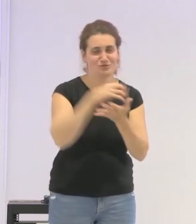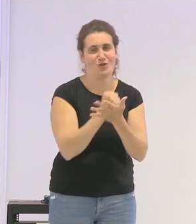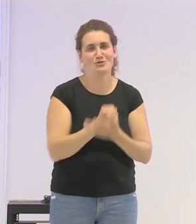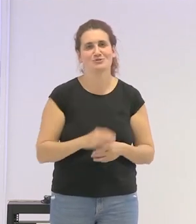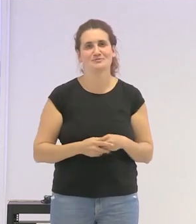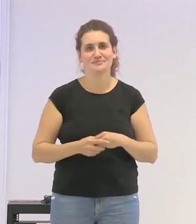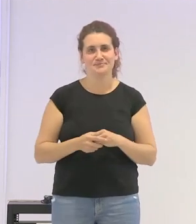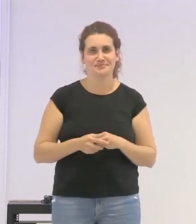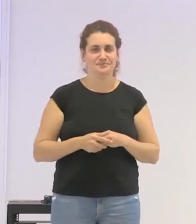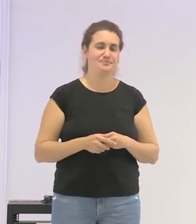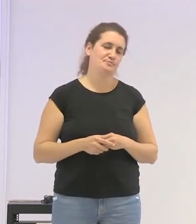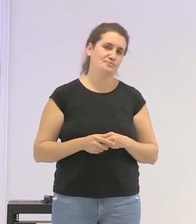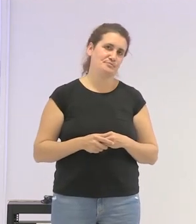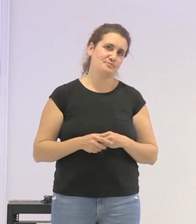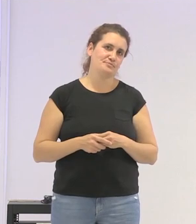¿no?